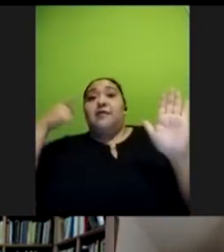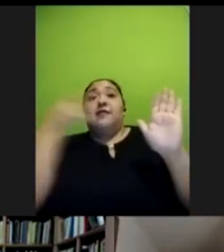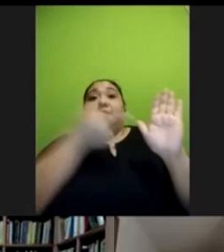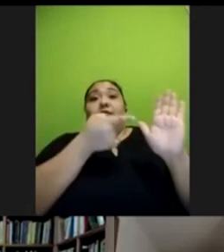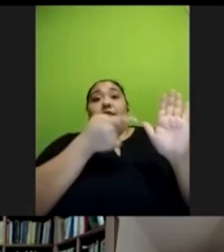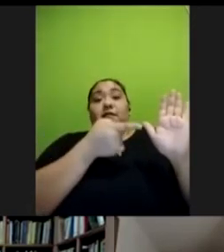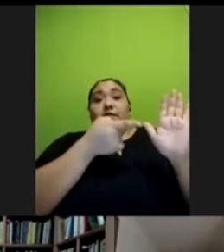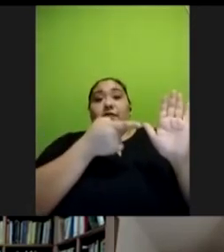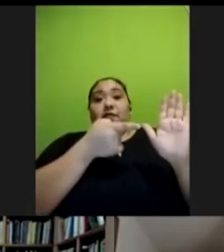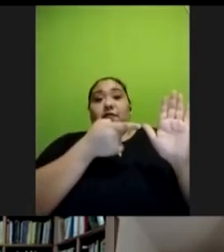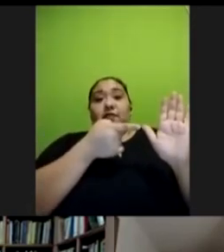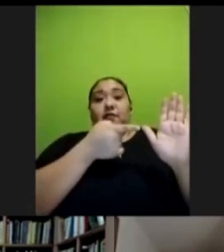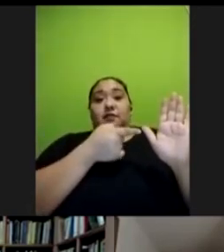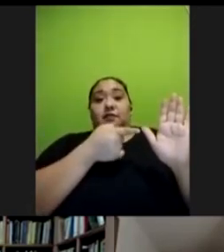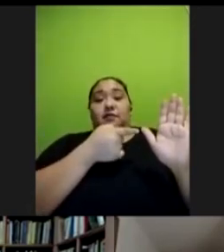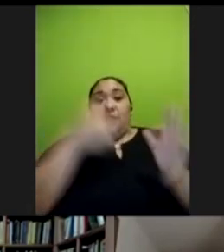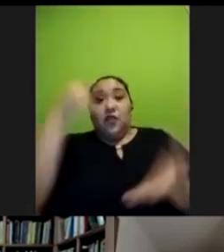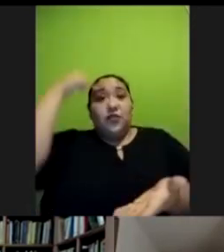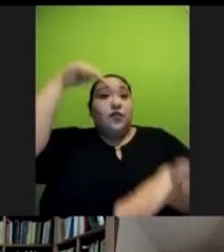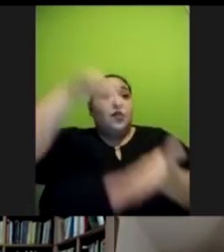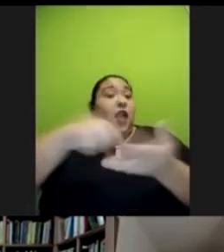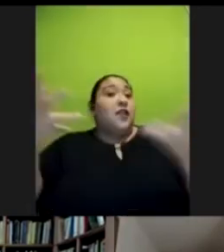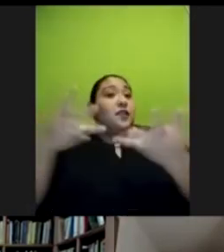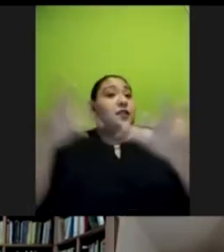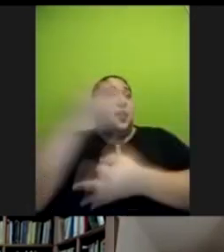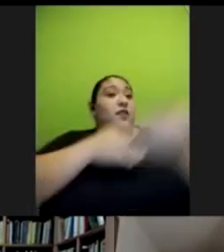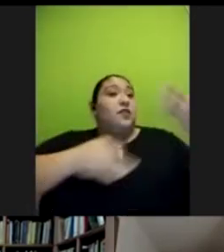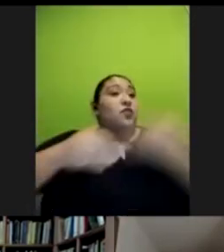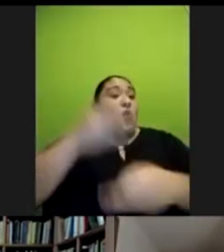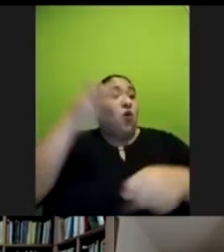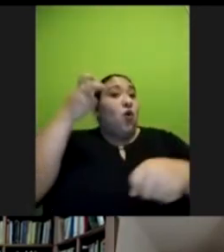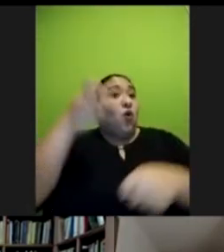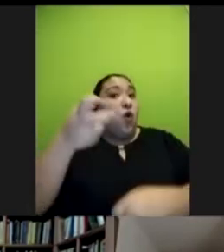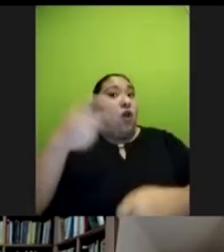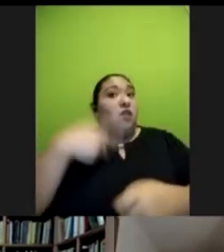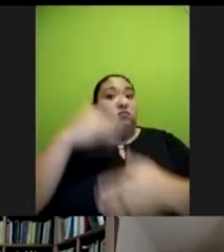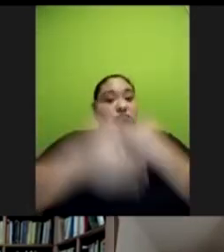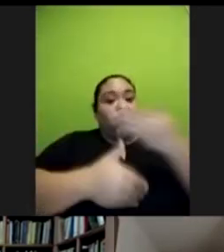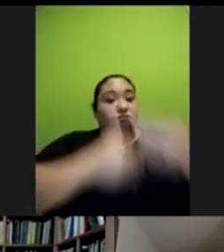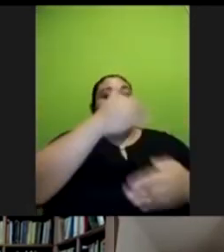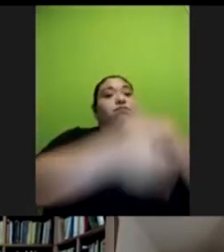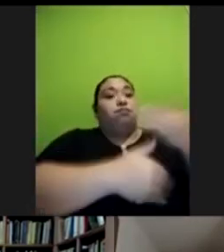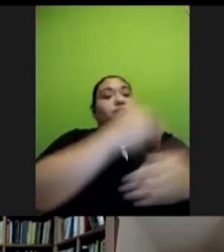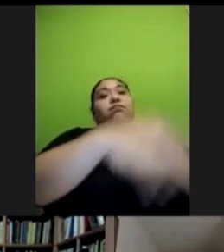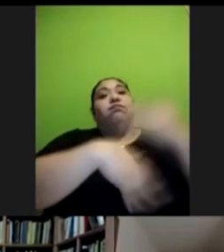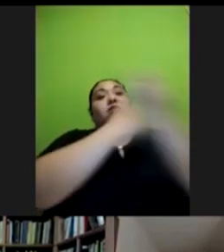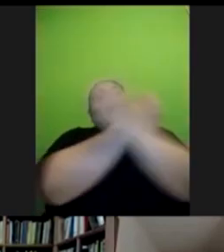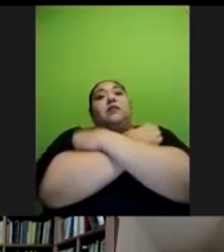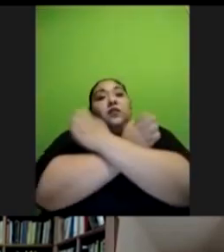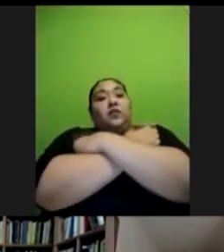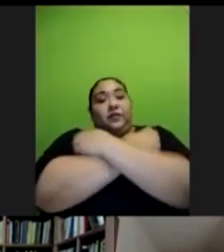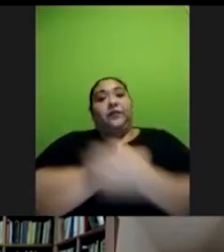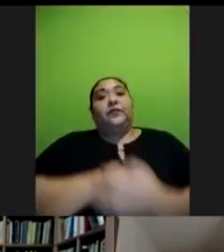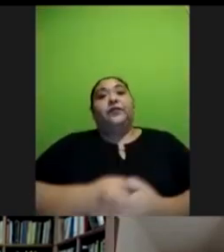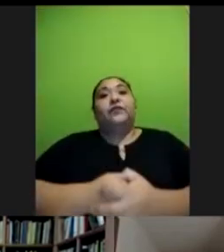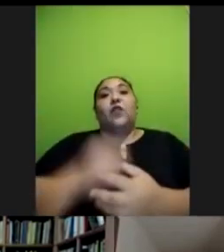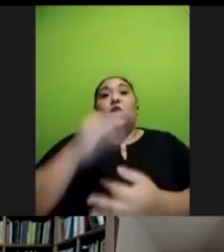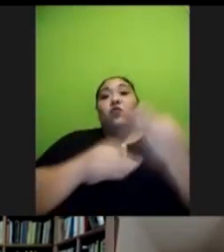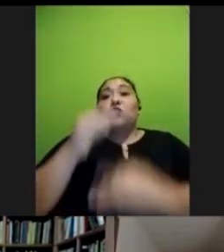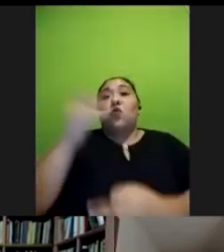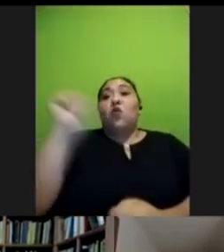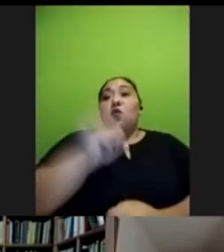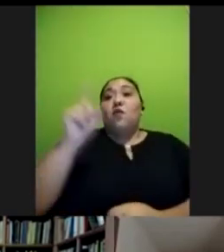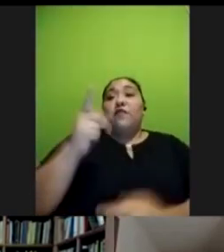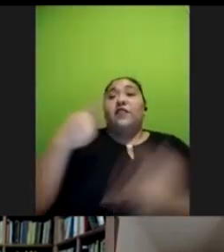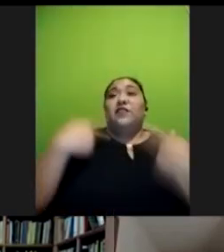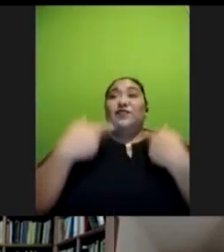yo creo que lo que hay que hacer en este momento pasa también por el proceso educativo. Los profesores, en la experiencia que relatan, lo que he